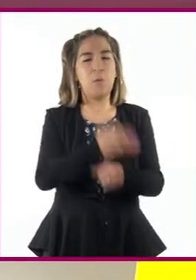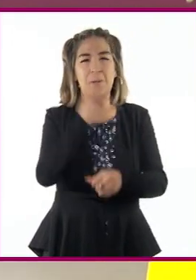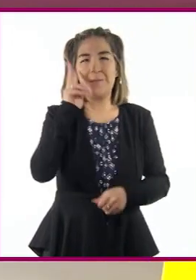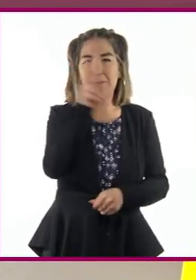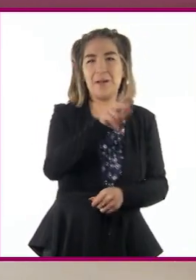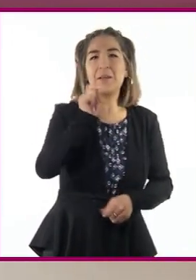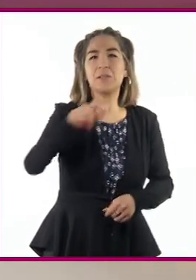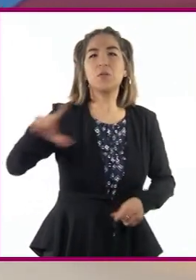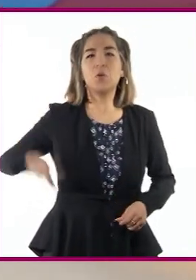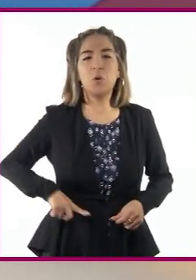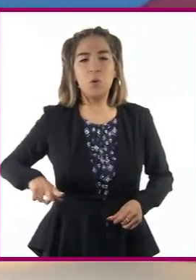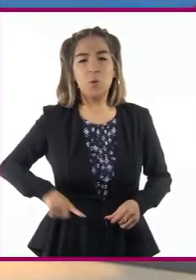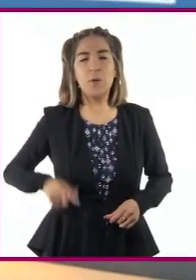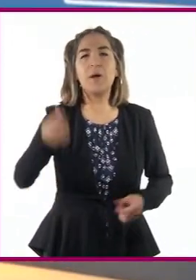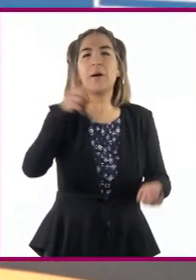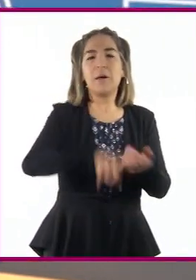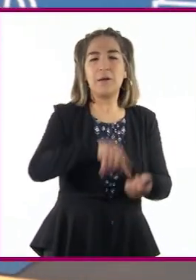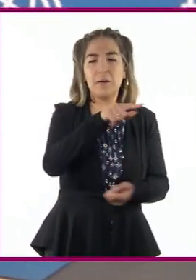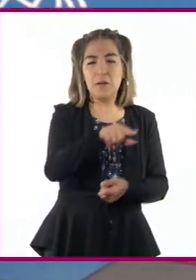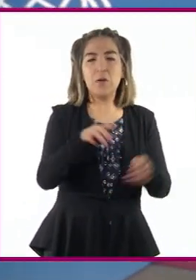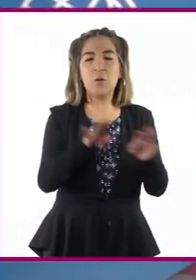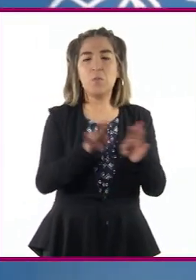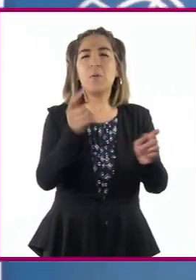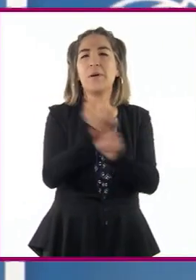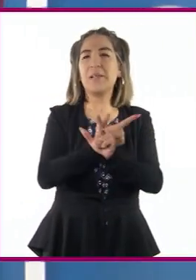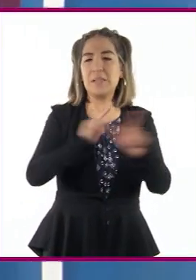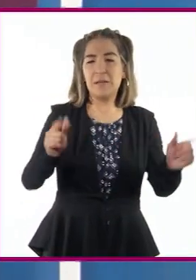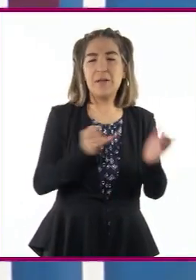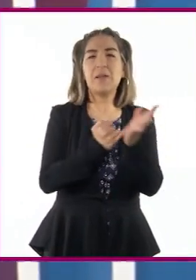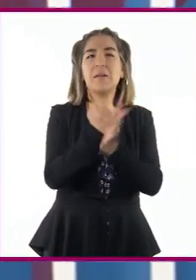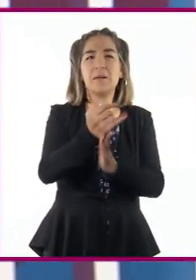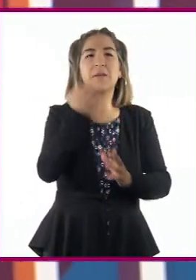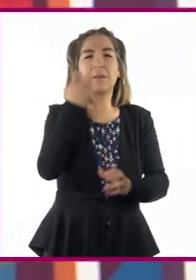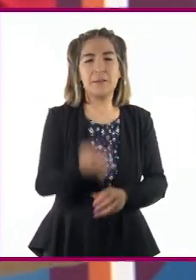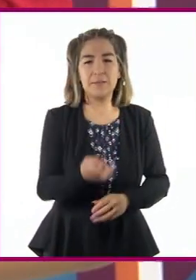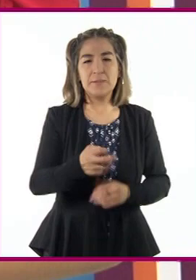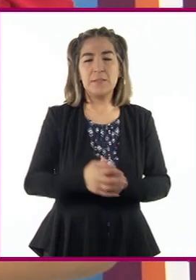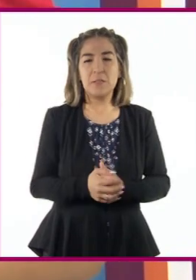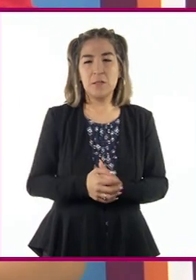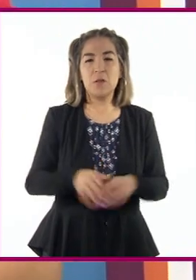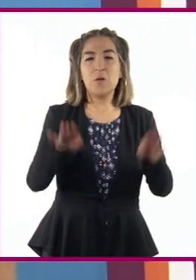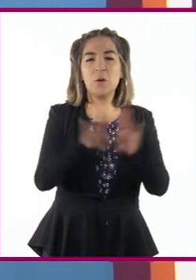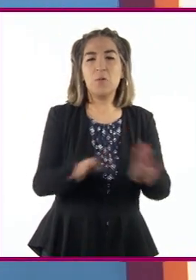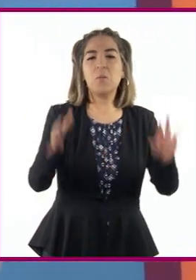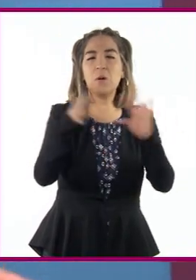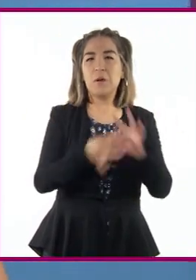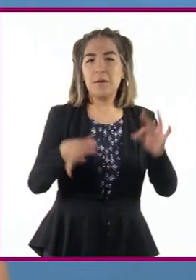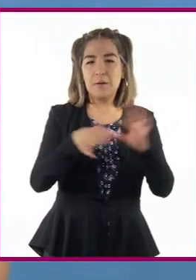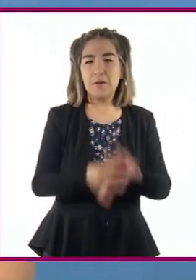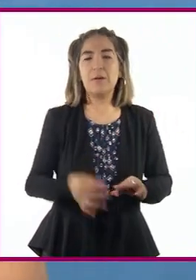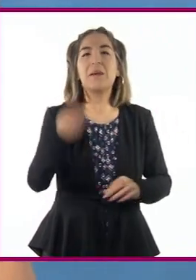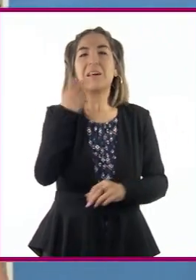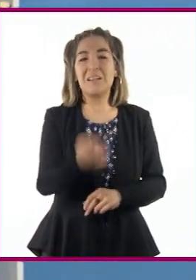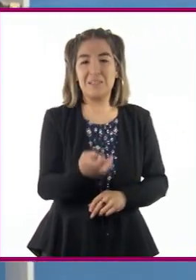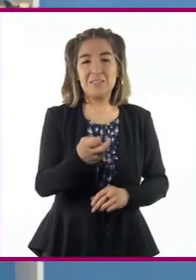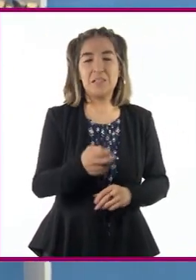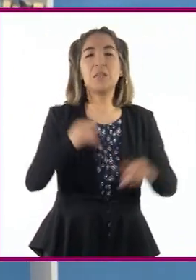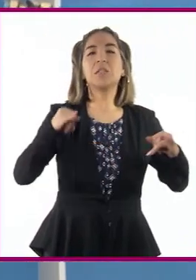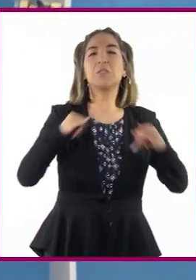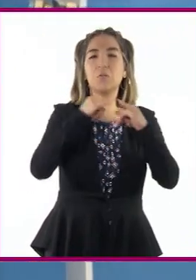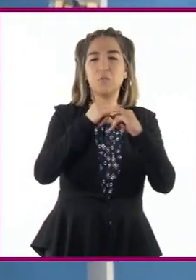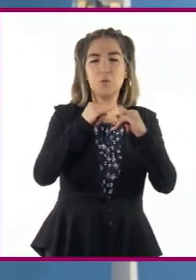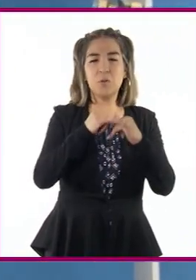y los gobernantes no pueden decidir libremente lo que se hace en las instituciones. Todas las acciones